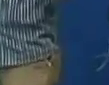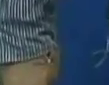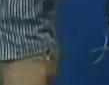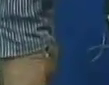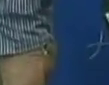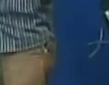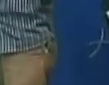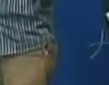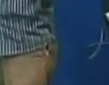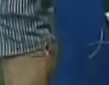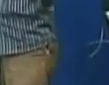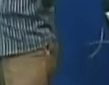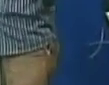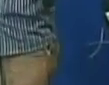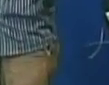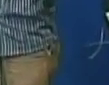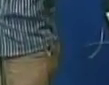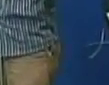que un hijo no